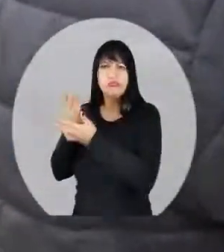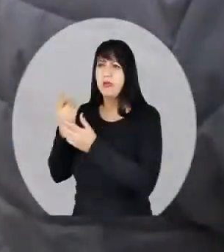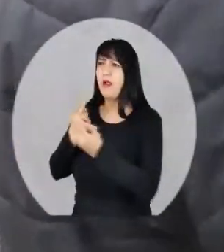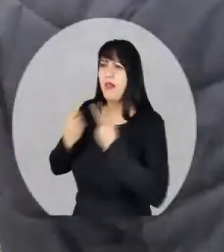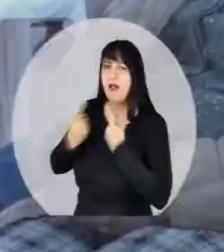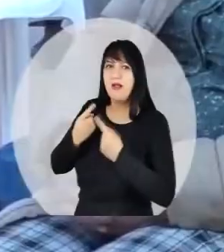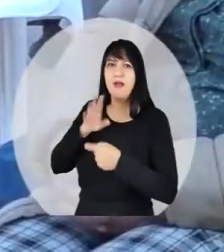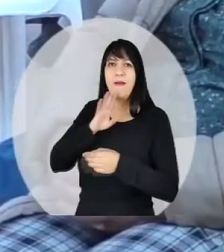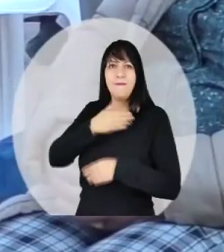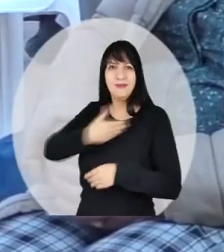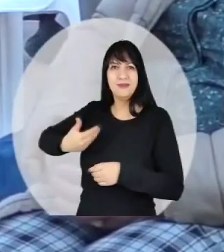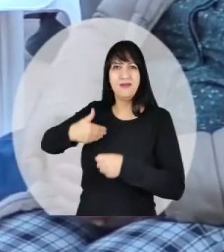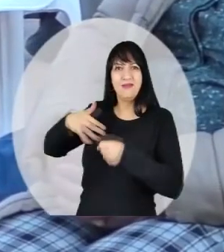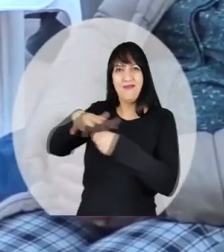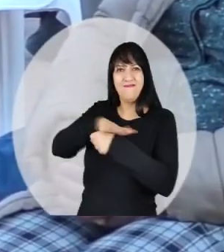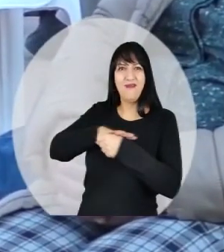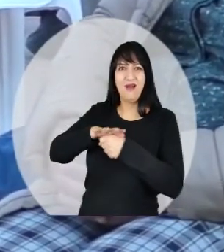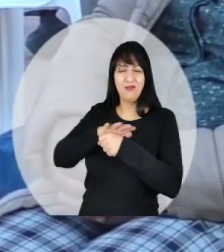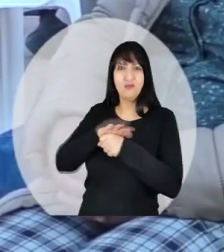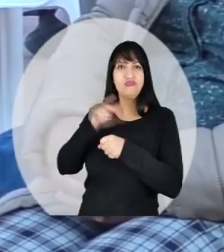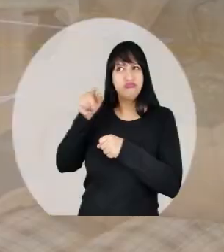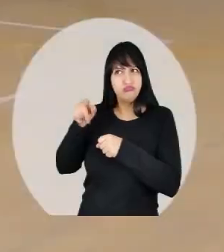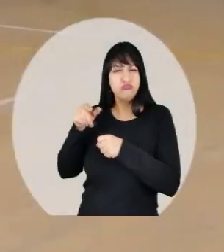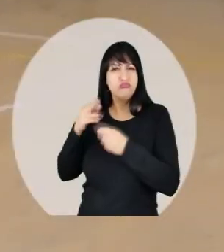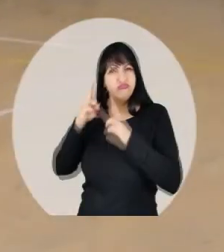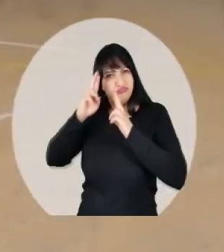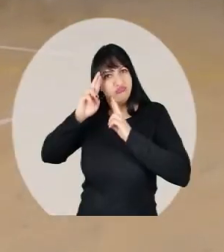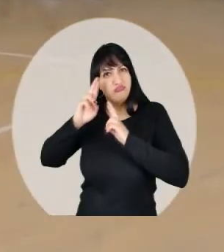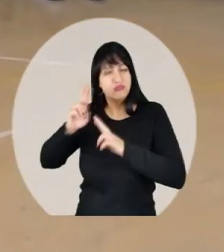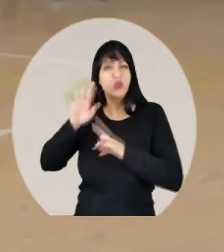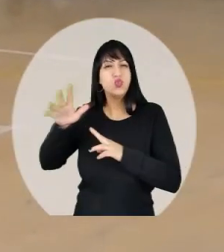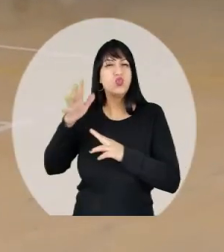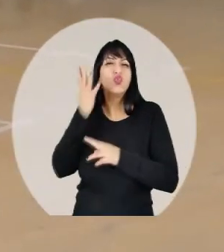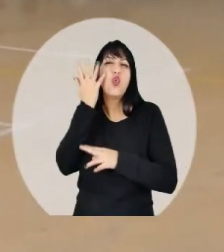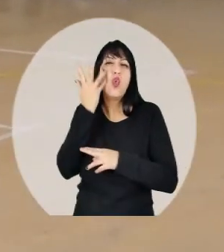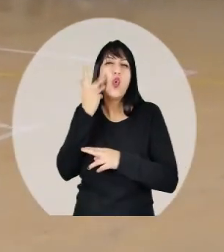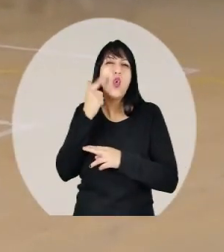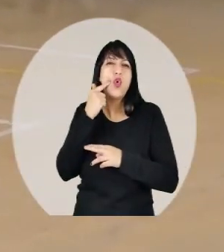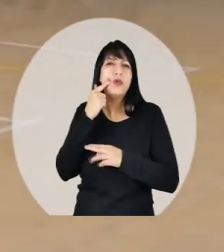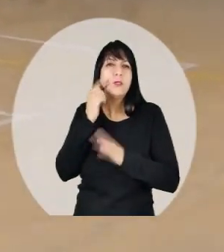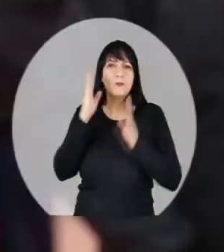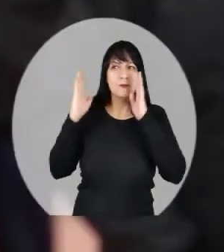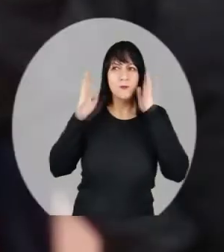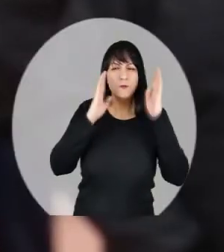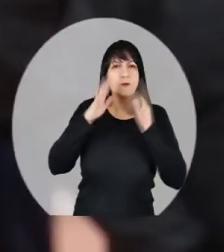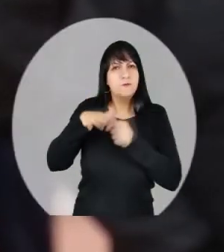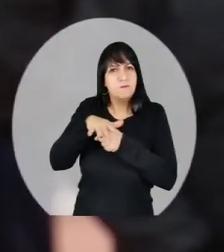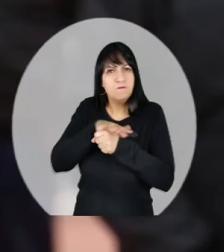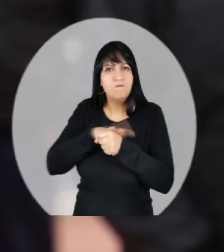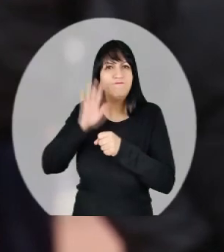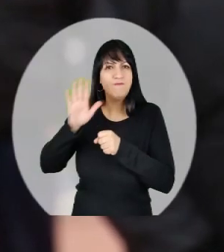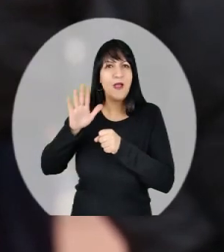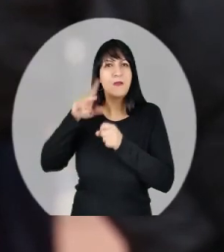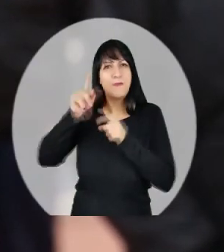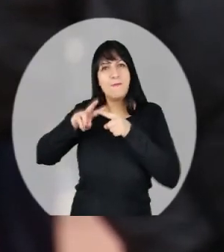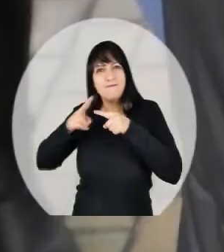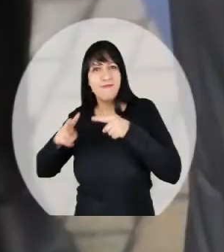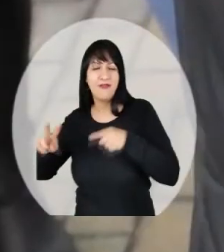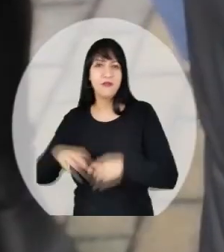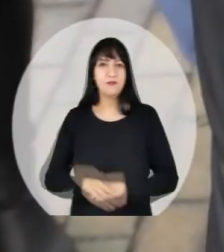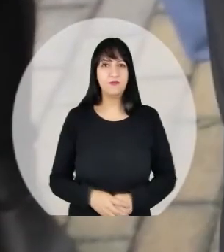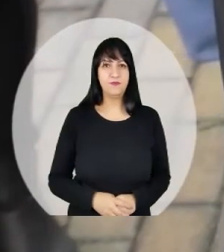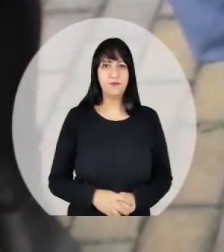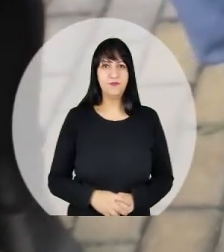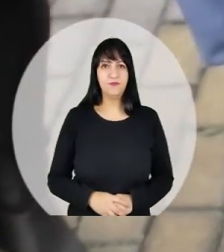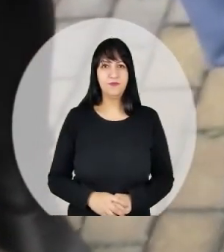visitando y dialogando con los presidentes de las juntas de acción comunal y haciendo ese reconocimiento que día a día hacen los presidentes en cada